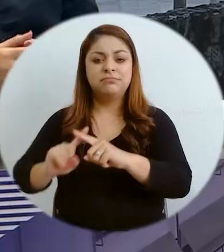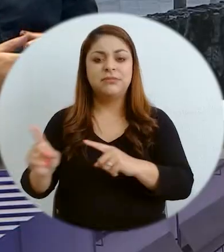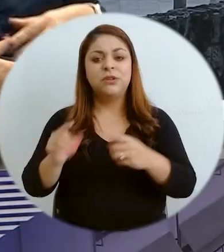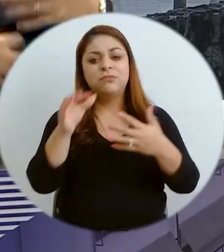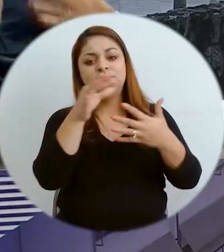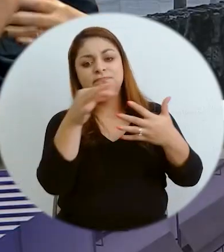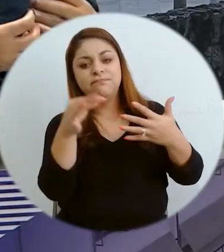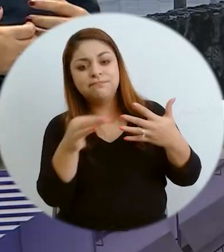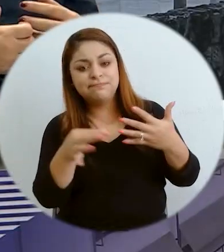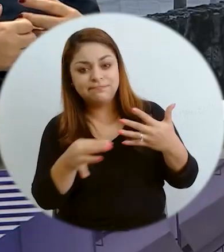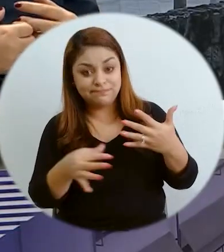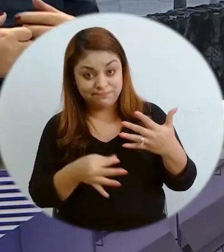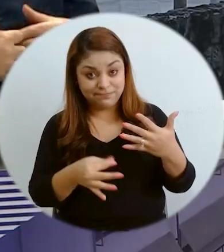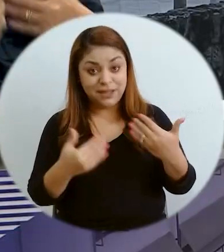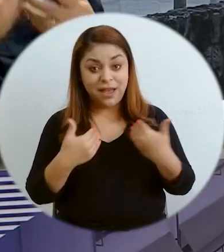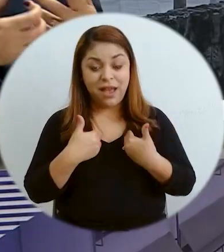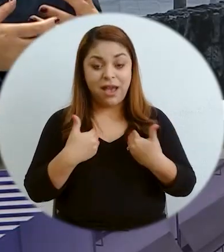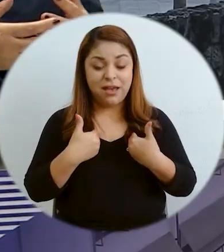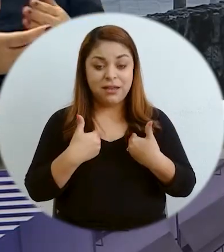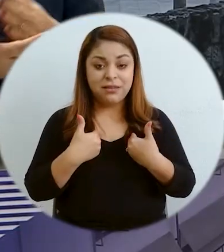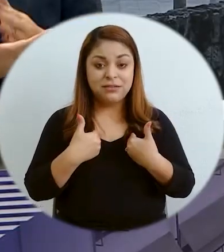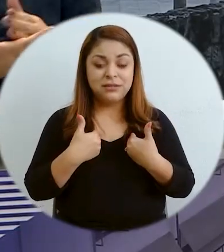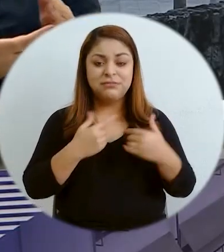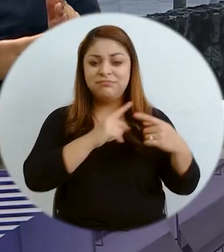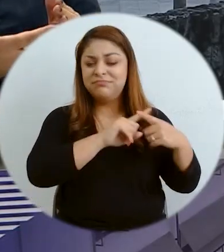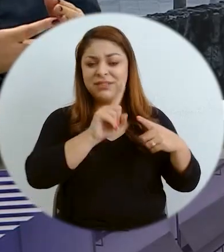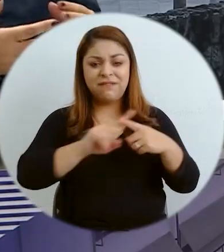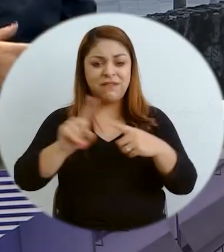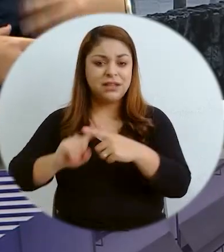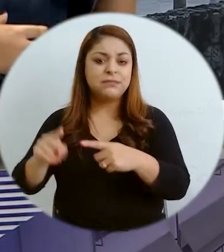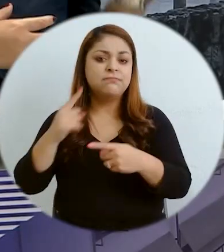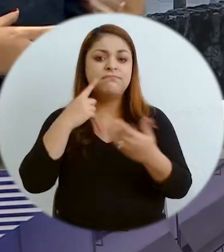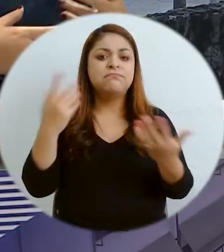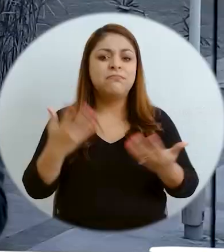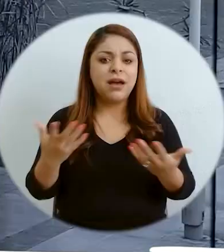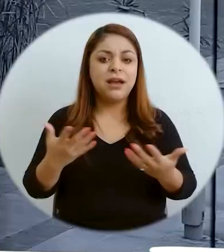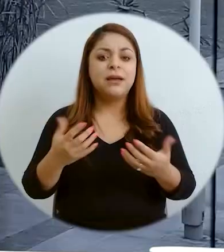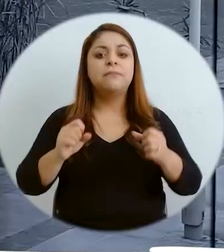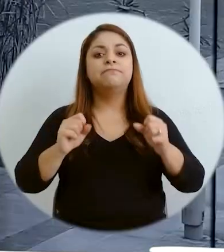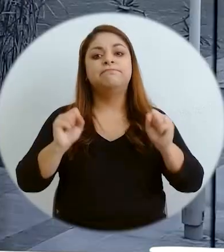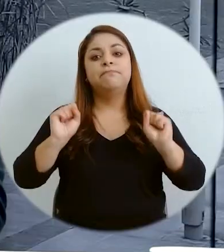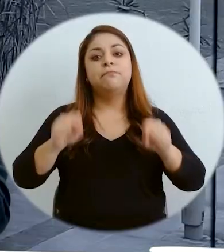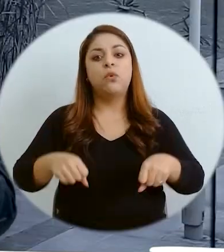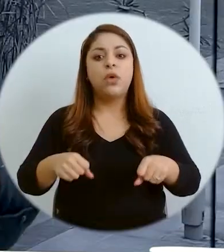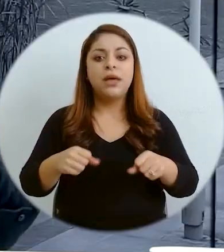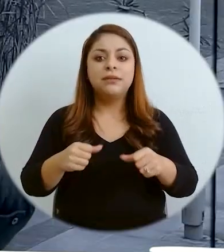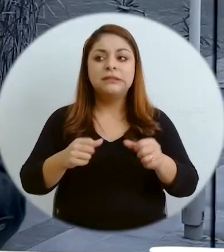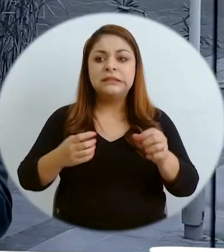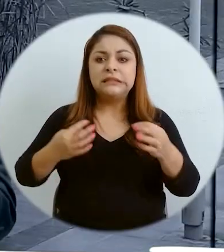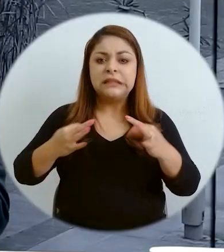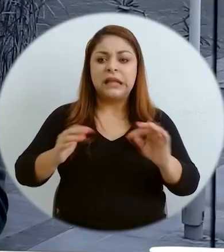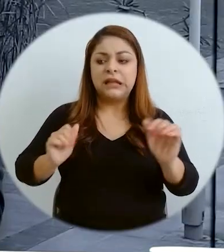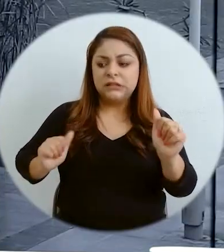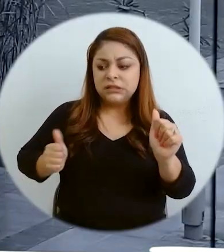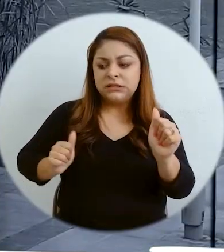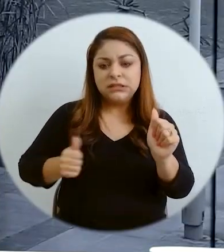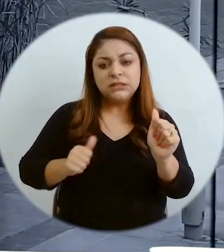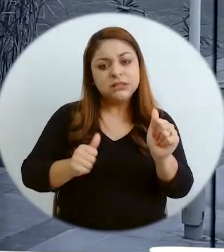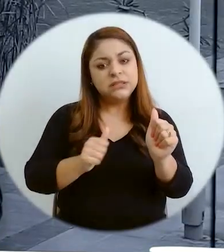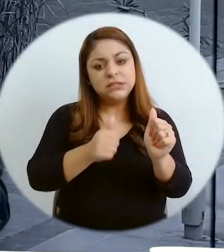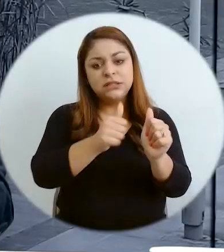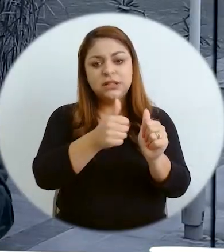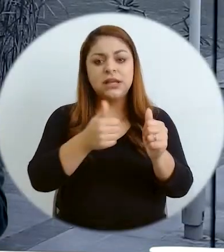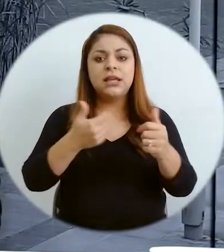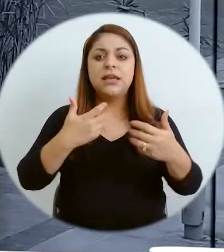alternativas, o se nos han propuesto diferentes alternativas para poder terminar con este rezago, por lo menos hacer